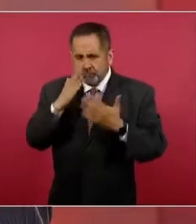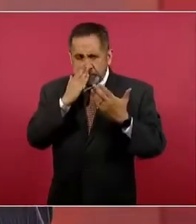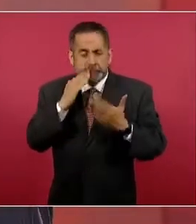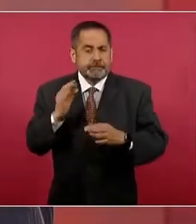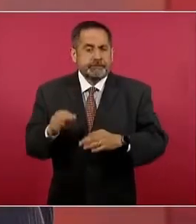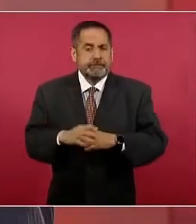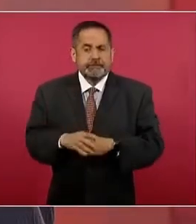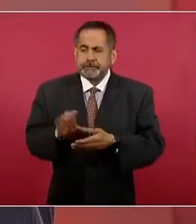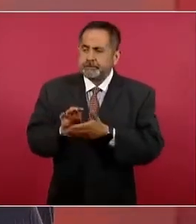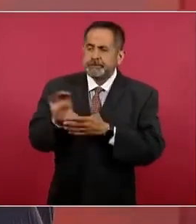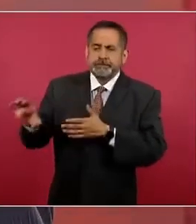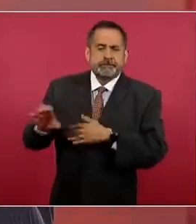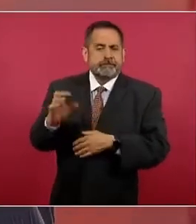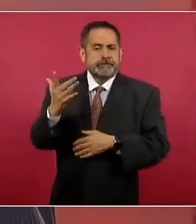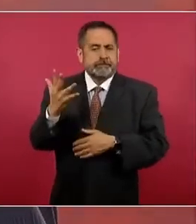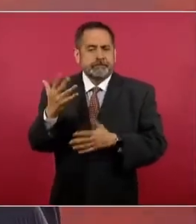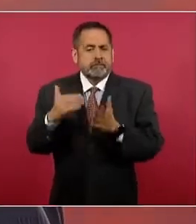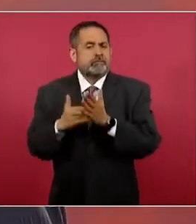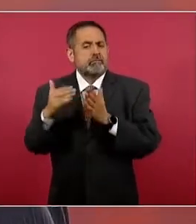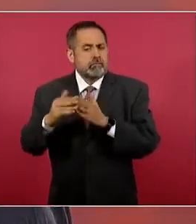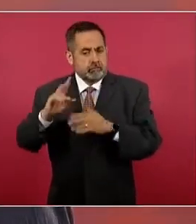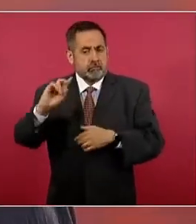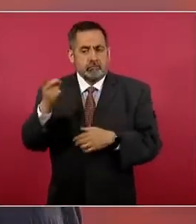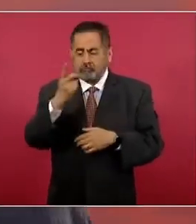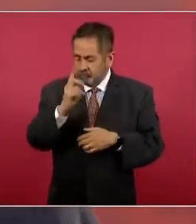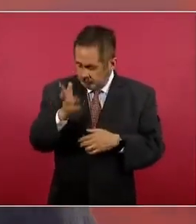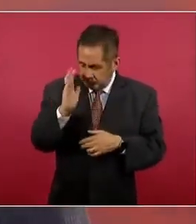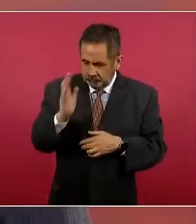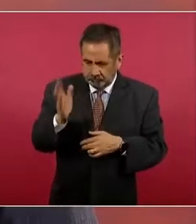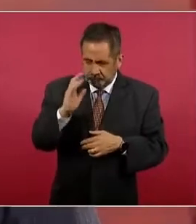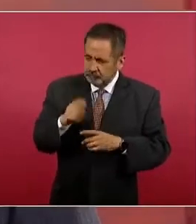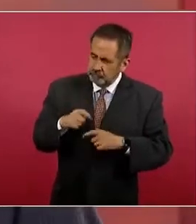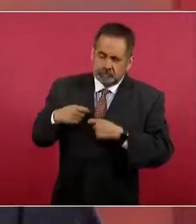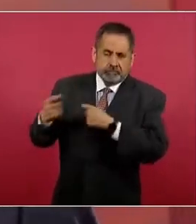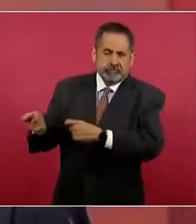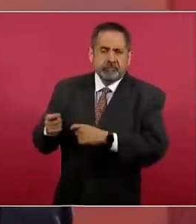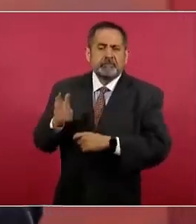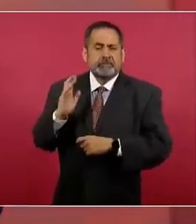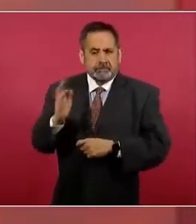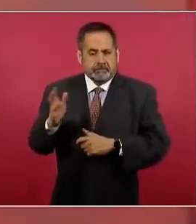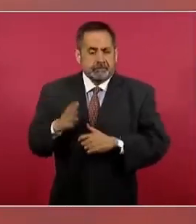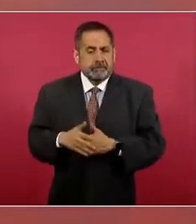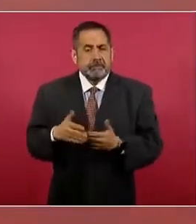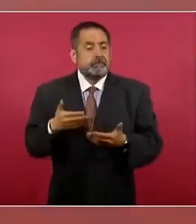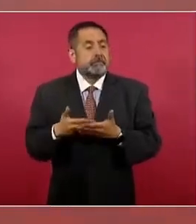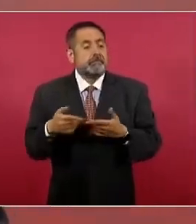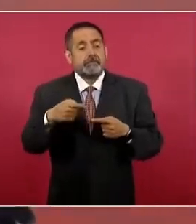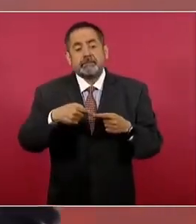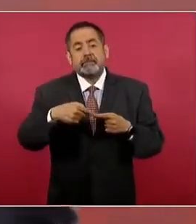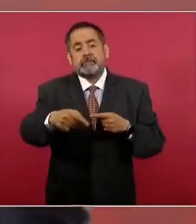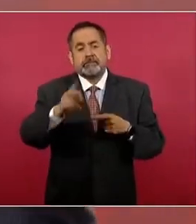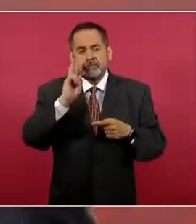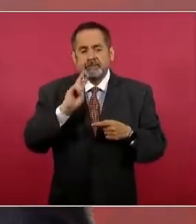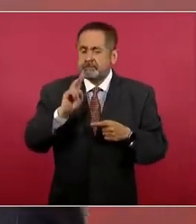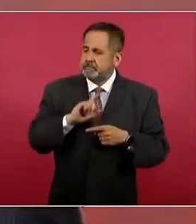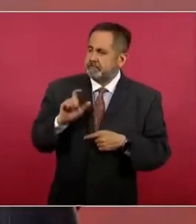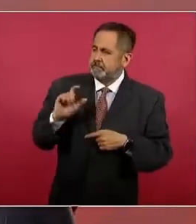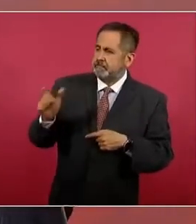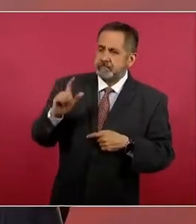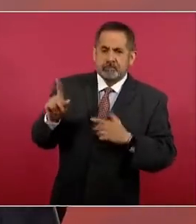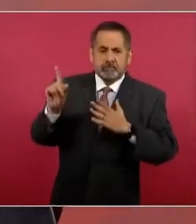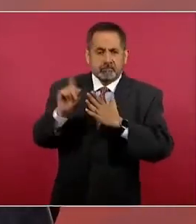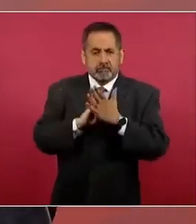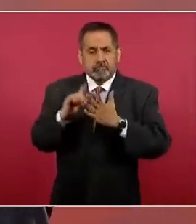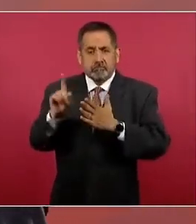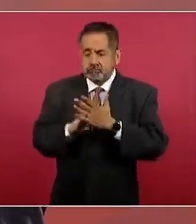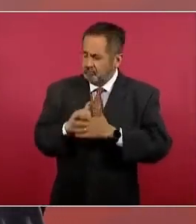Ya entregó 50 millones de dólares y ahora está pagando